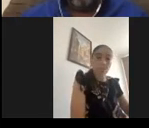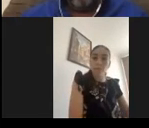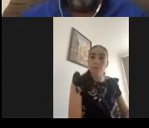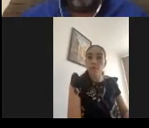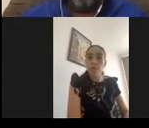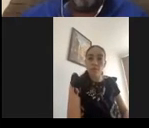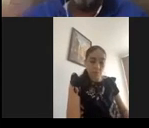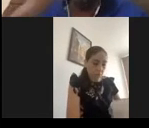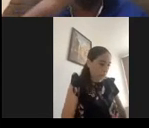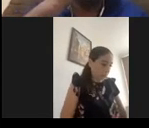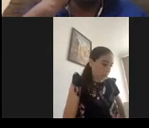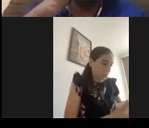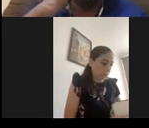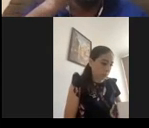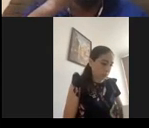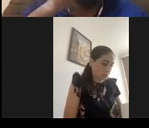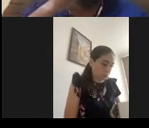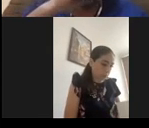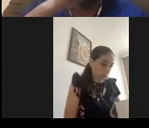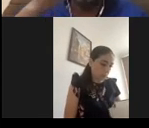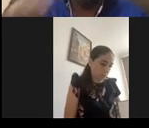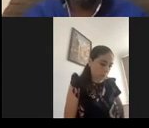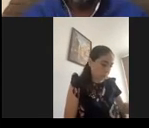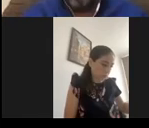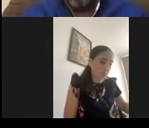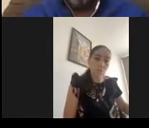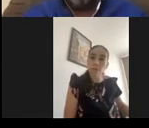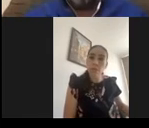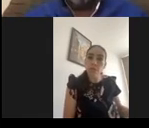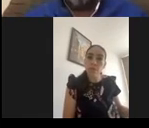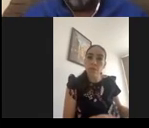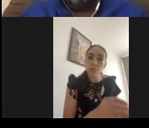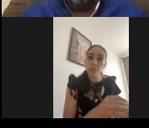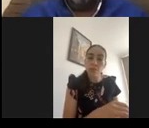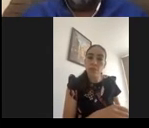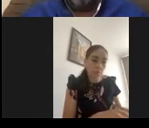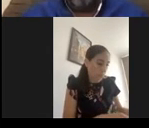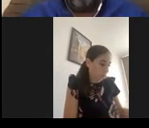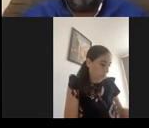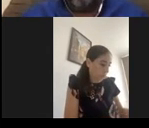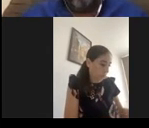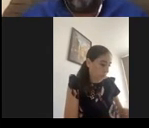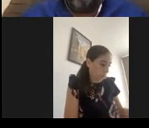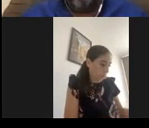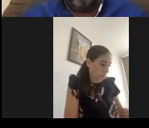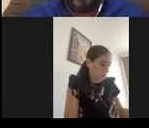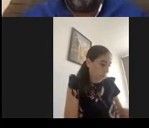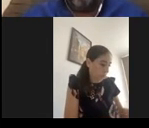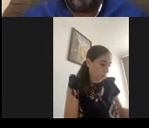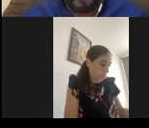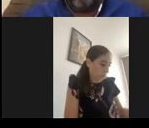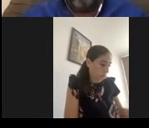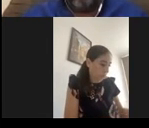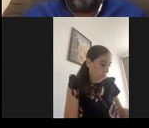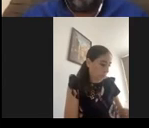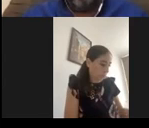y la gente lo está aceptando, le está dando la bienvenida. Entonces, creo que no hay que cortar esa iniciativa, esas aspiraciones